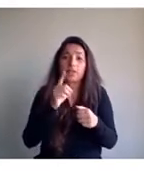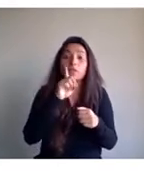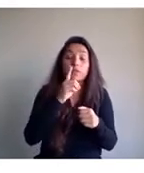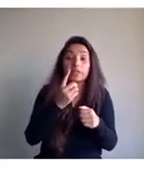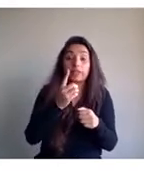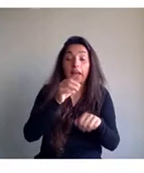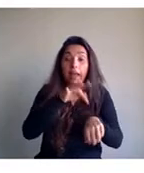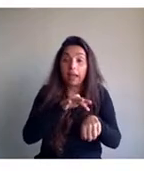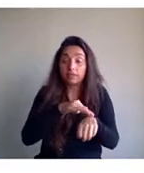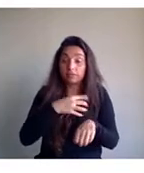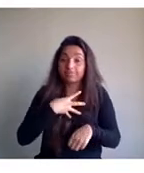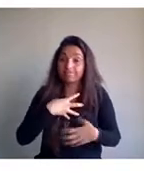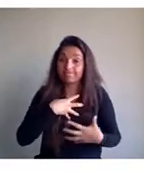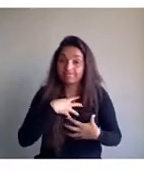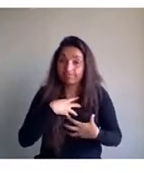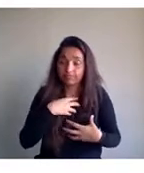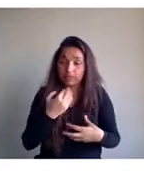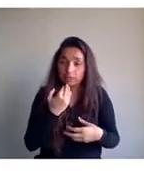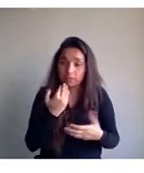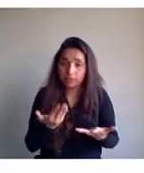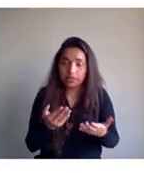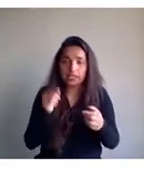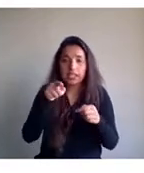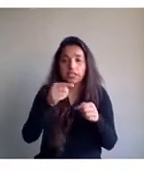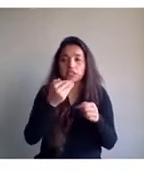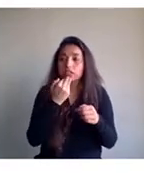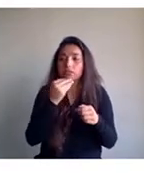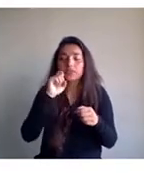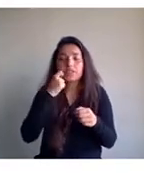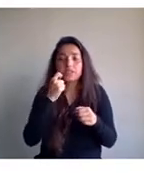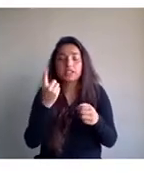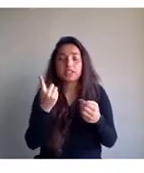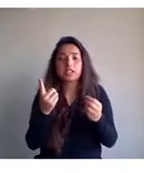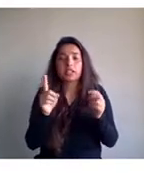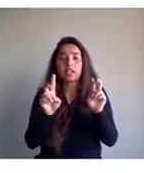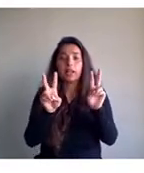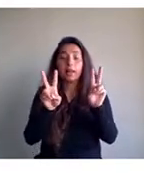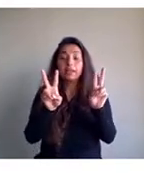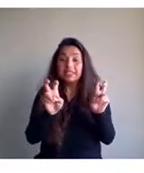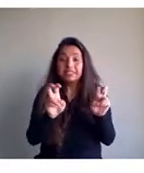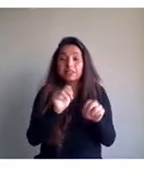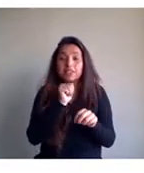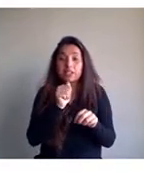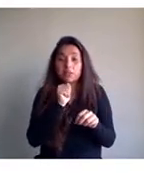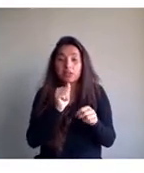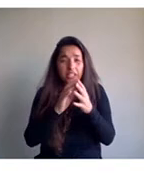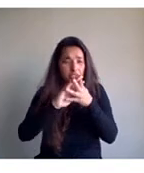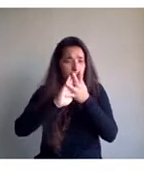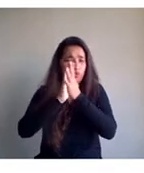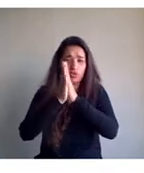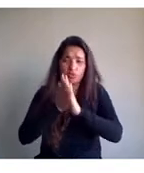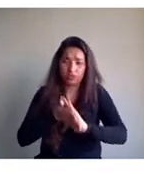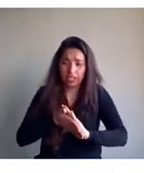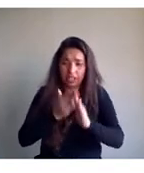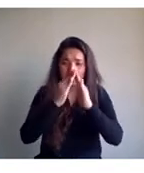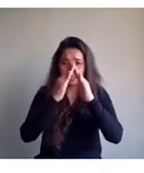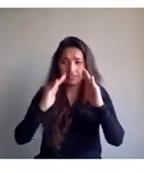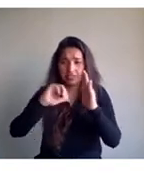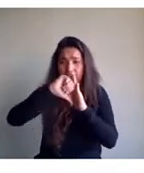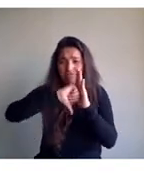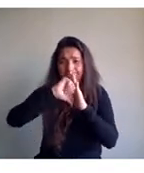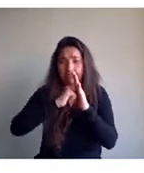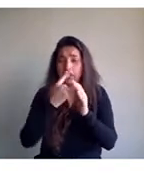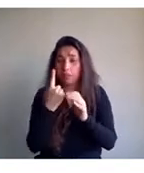con los temas de la pobreza inequidad y la exclusión el total de los hogares encuestados al menos